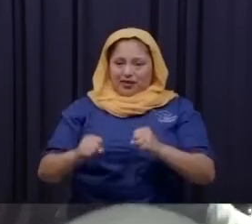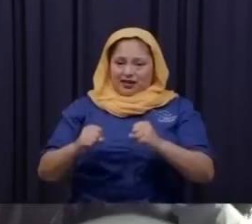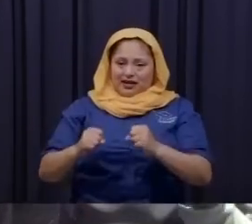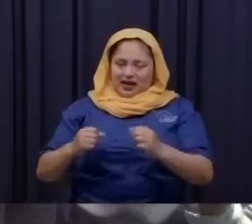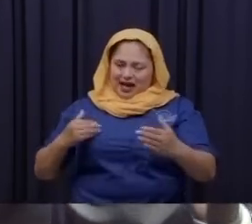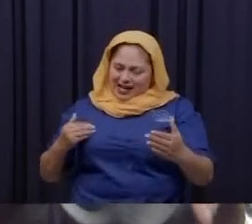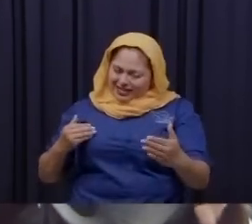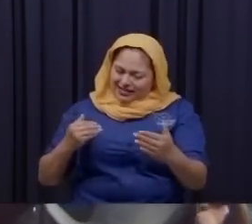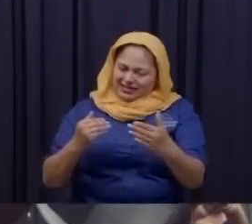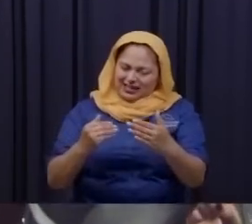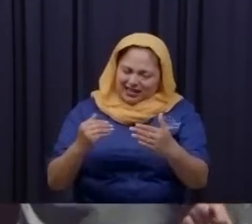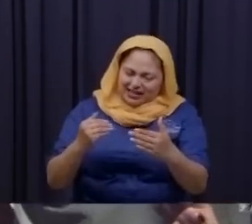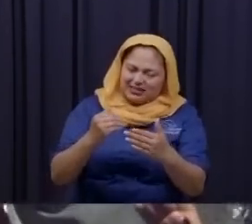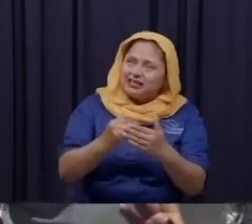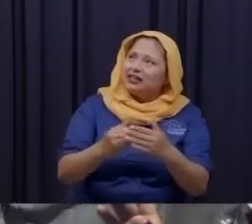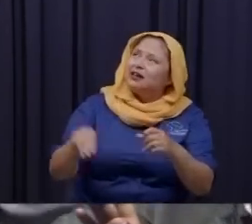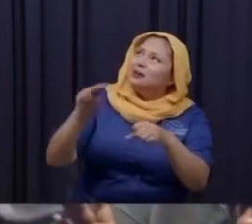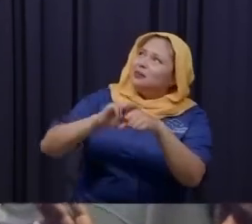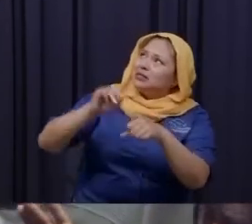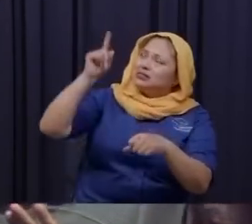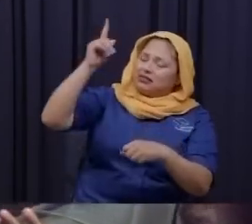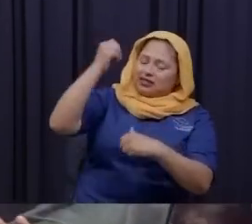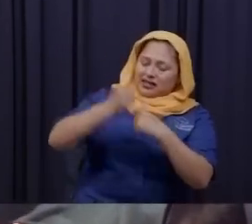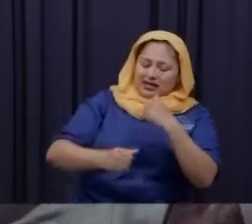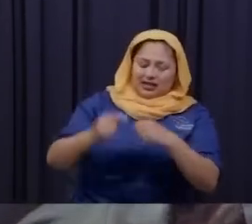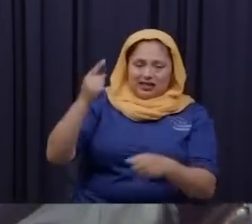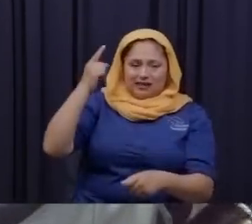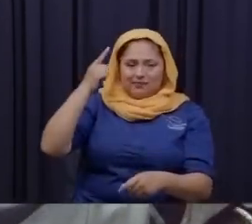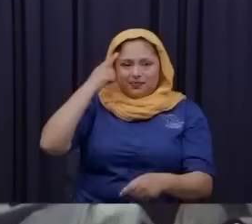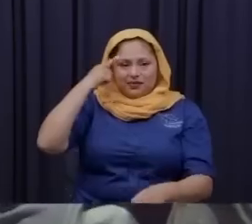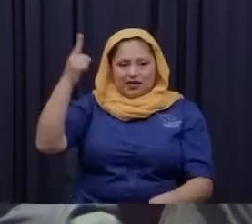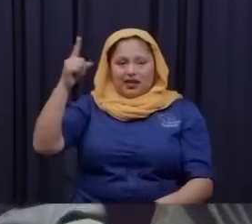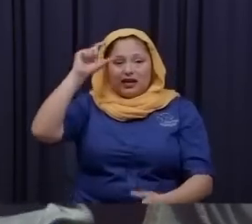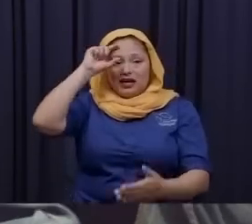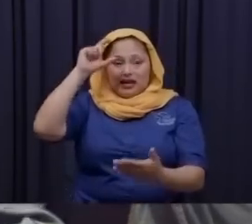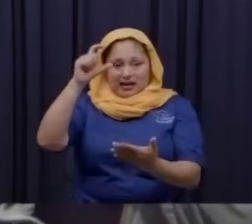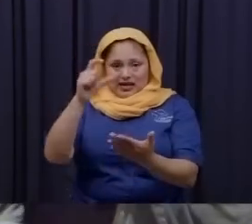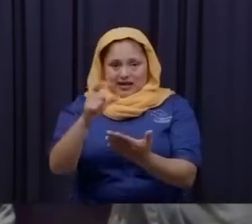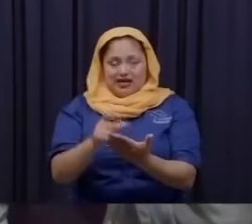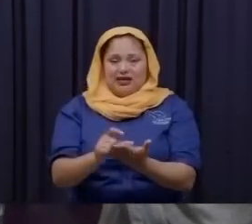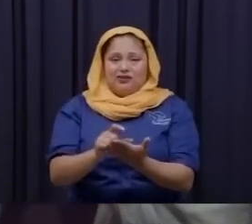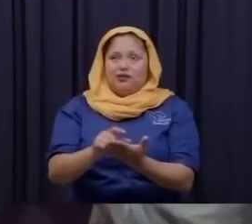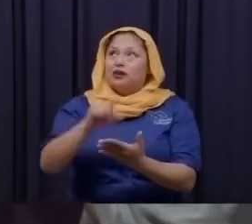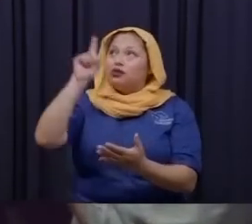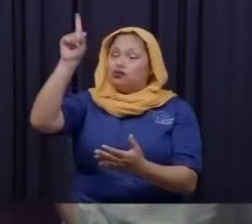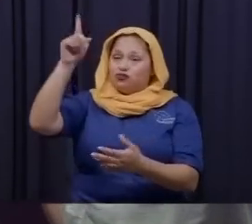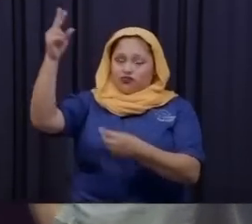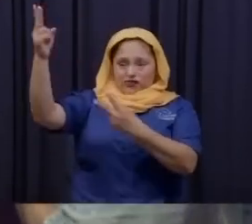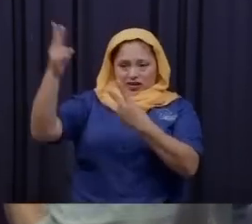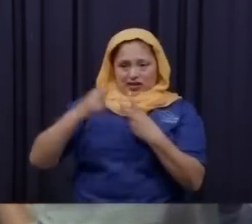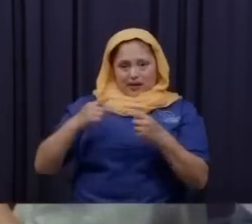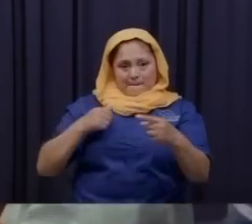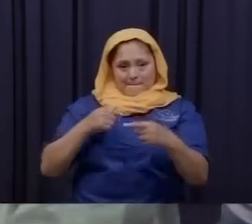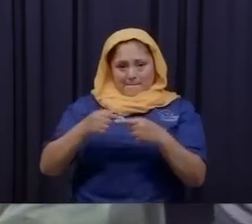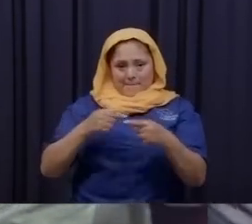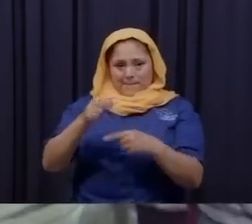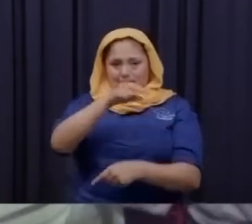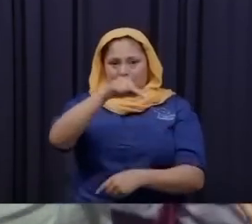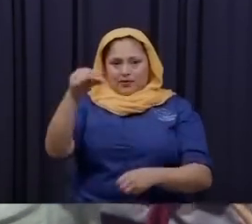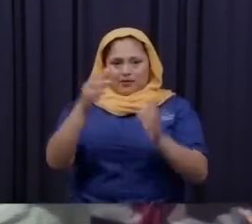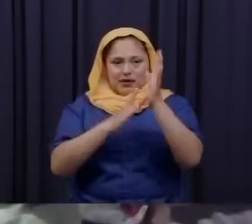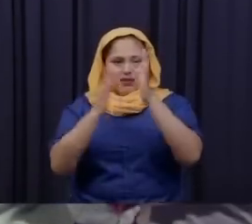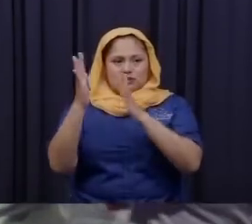espiritual y cada día afianzarnos más creyendo que tú pronto vienes, Padre, en el nombre de